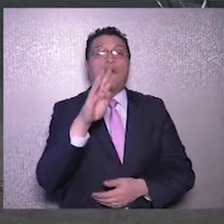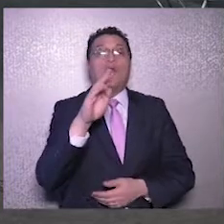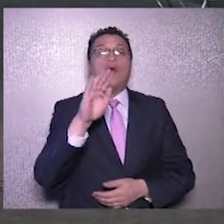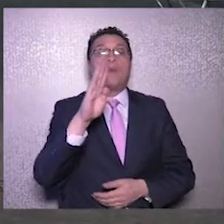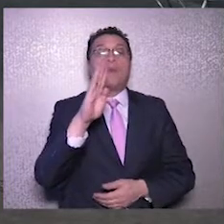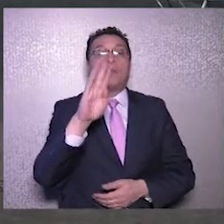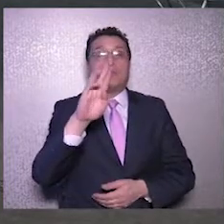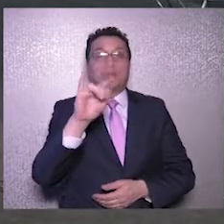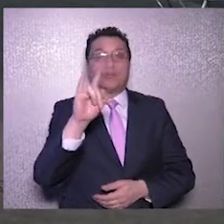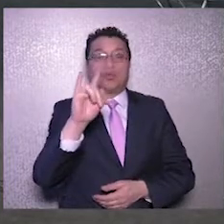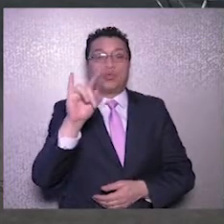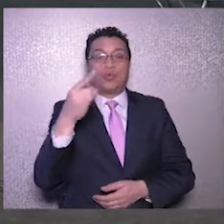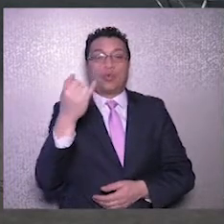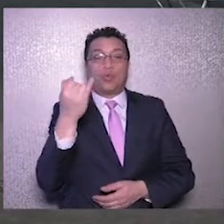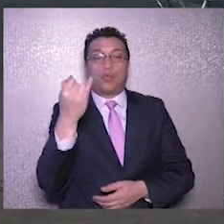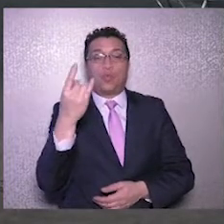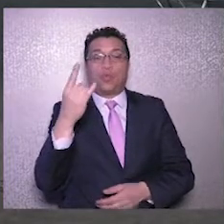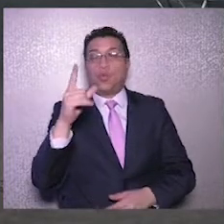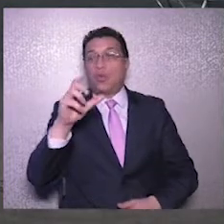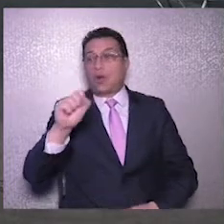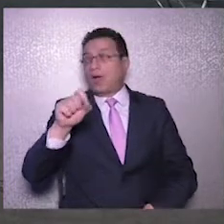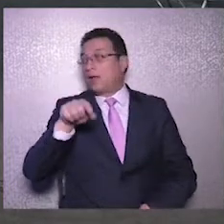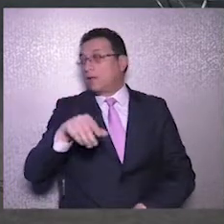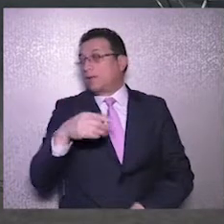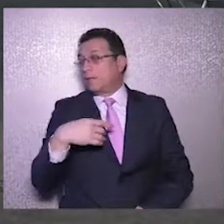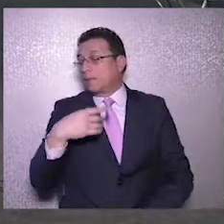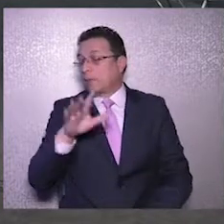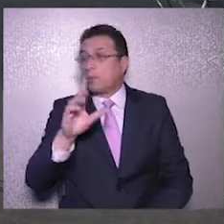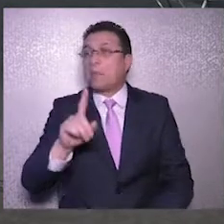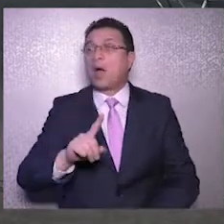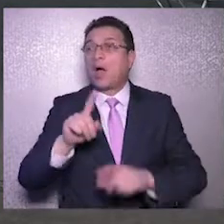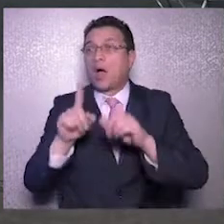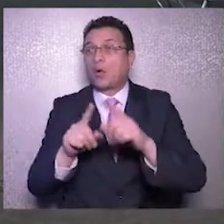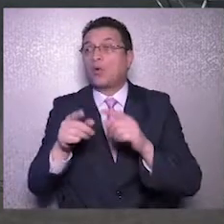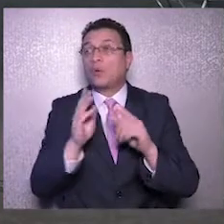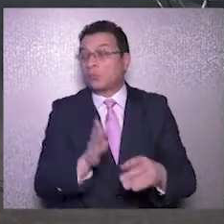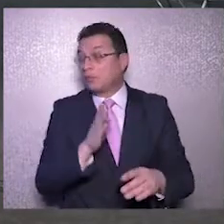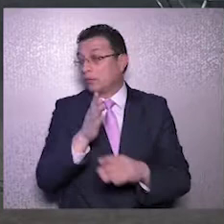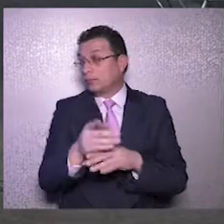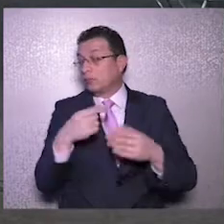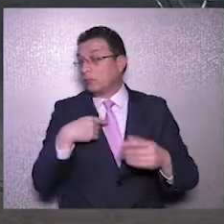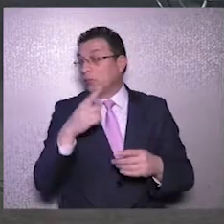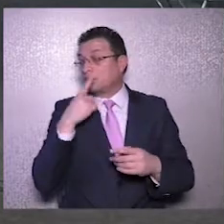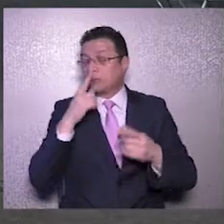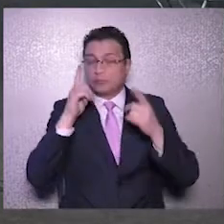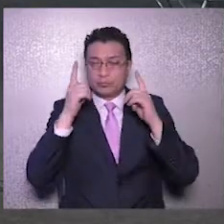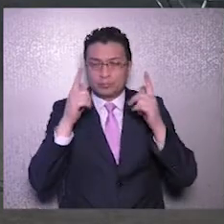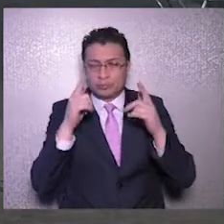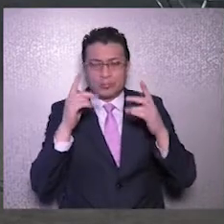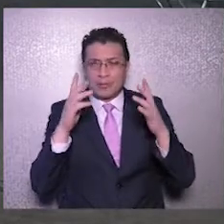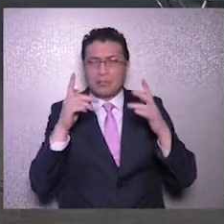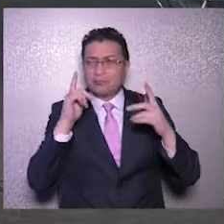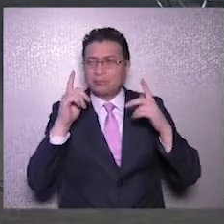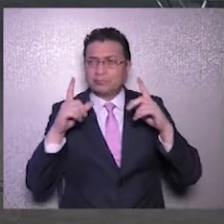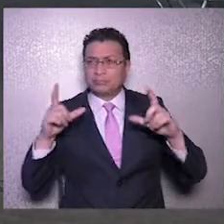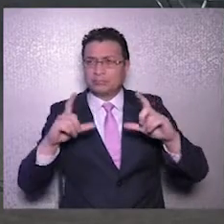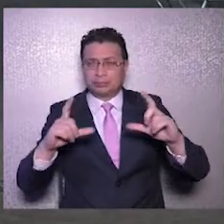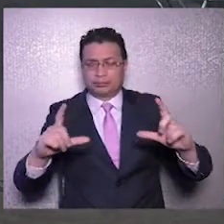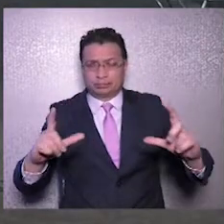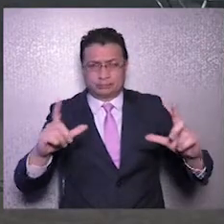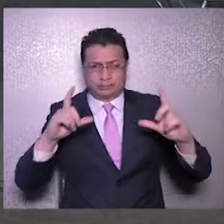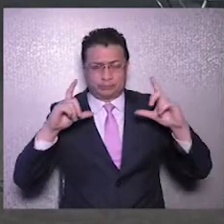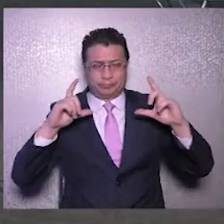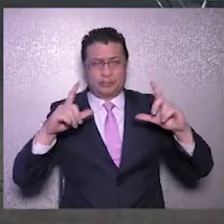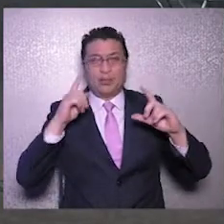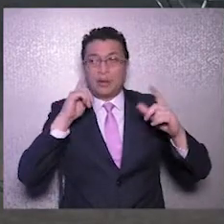Y nosotros metemos a este cristiano ahí adentro y probablemente alguno que ustedes que han estado metido en esto, la cuestión suena como tarro viejo, taca, taca, taca, taca, taca, taca, porque excitamos